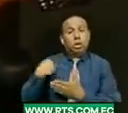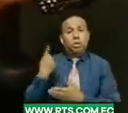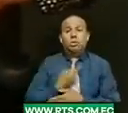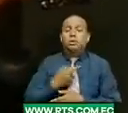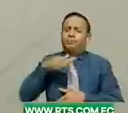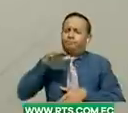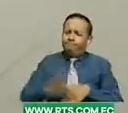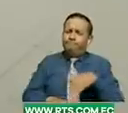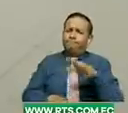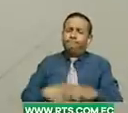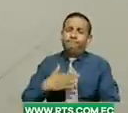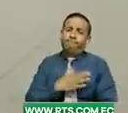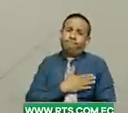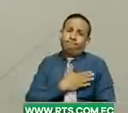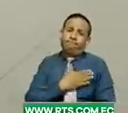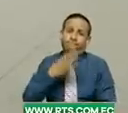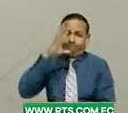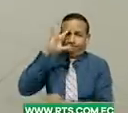siempre con fe.